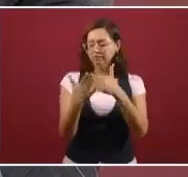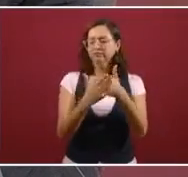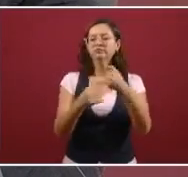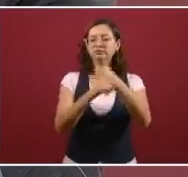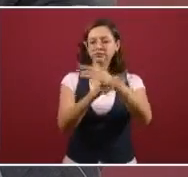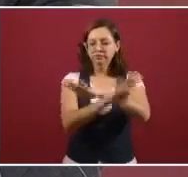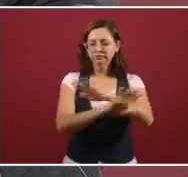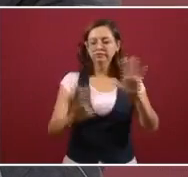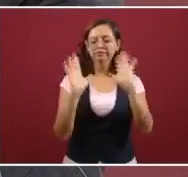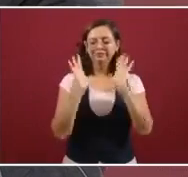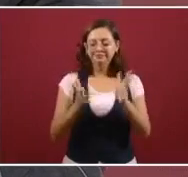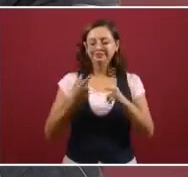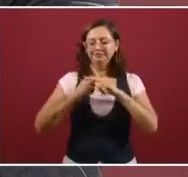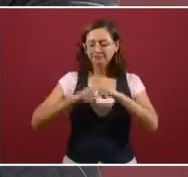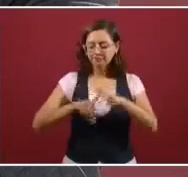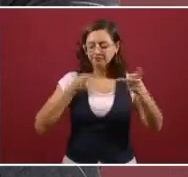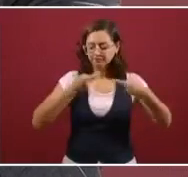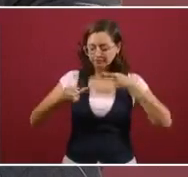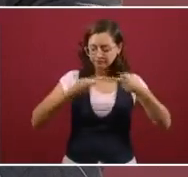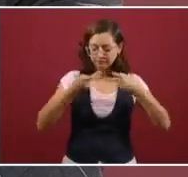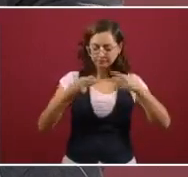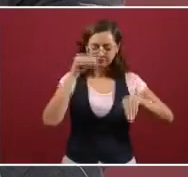informe